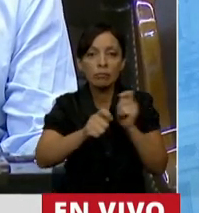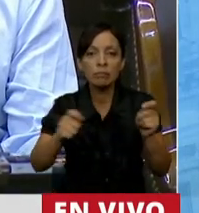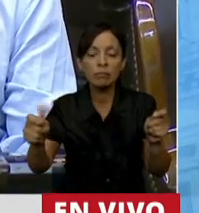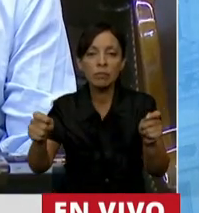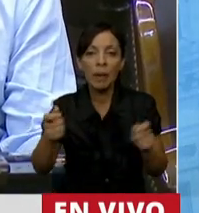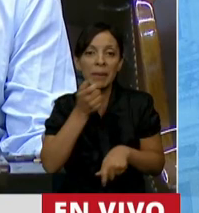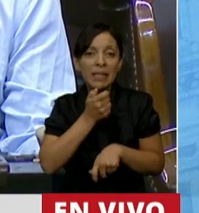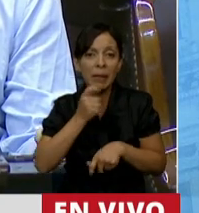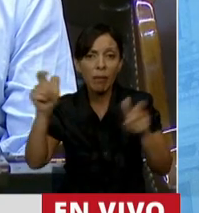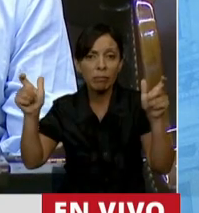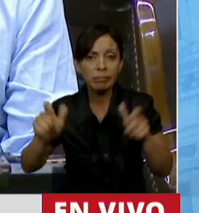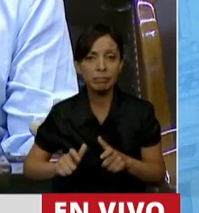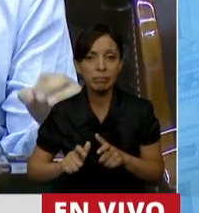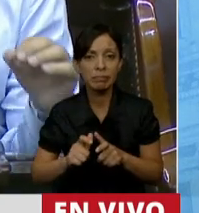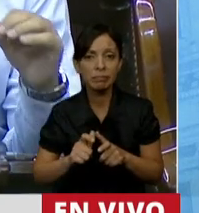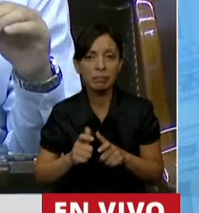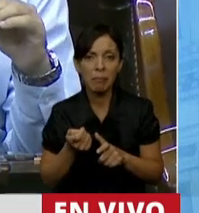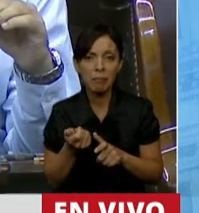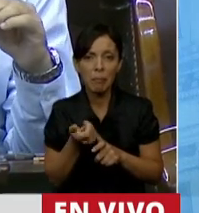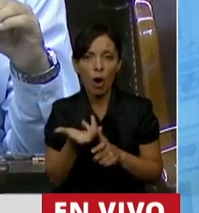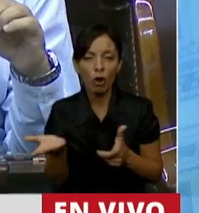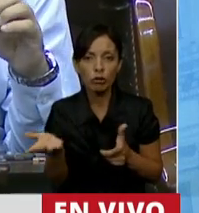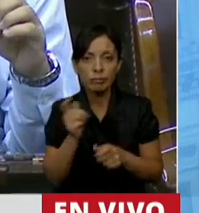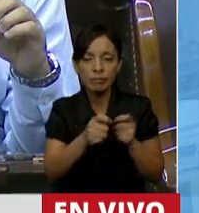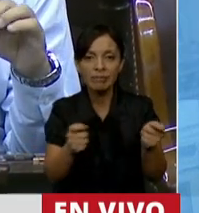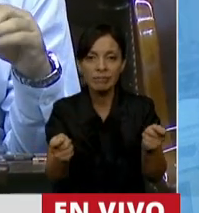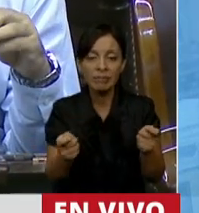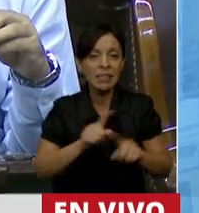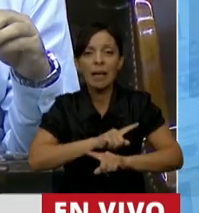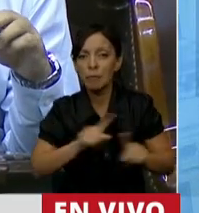preservativos. Por lo tanto, creo que tampoco hemos cumplido con los